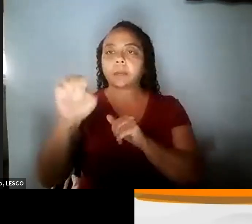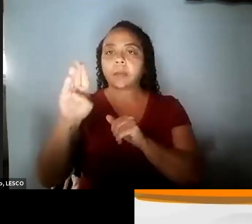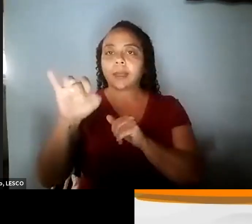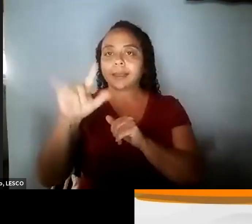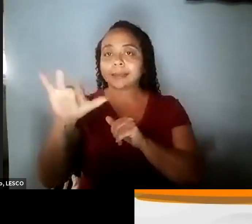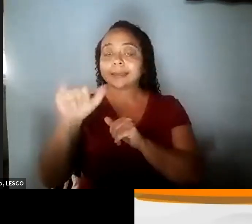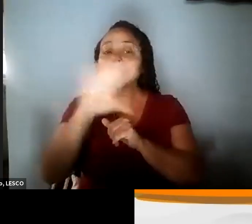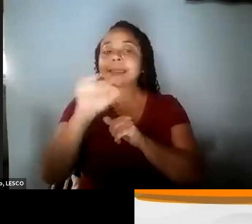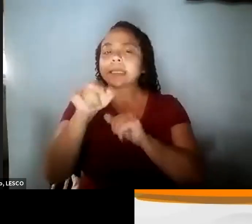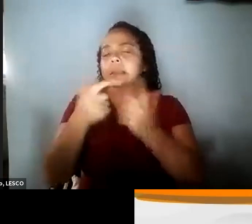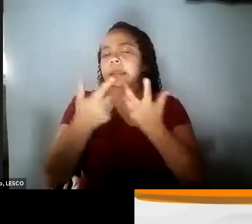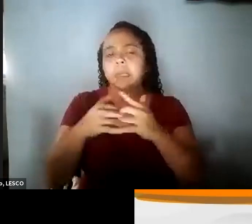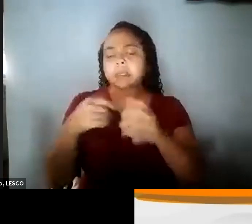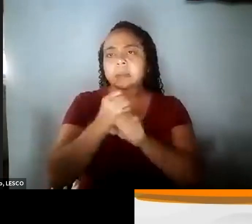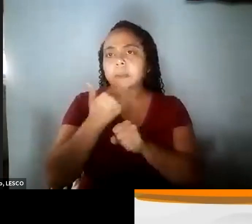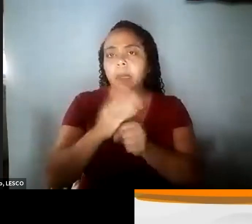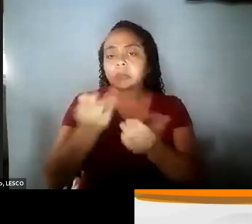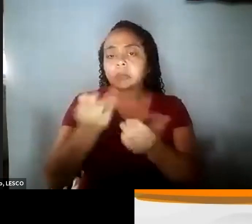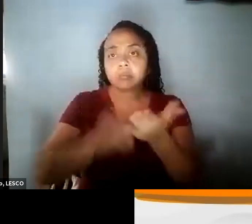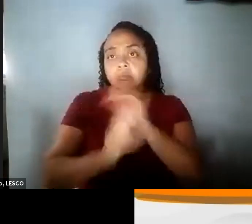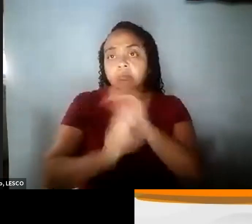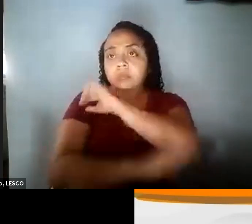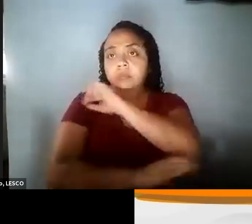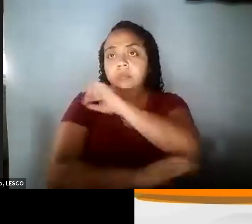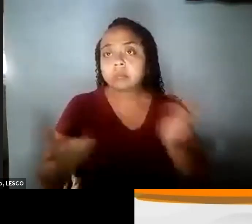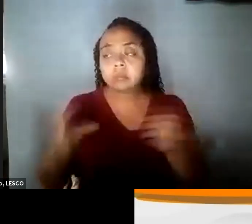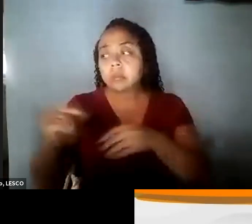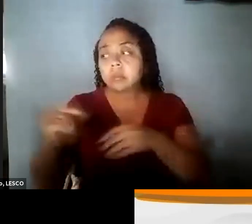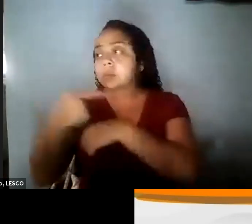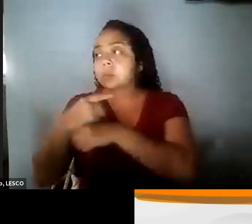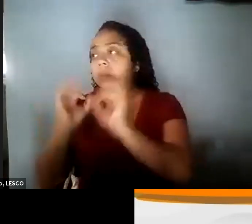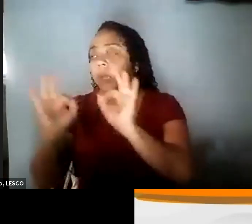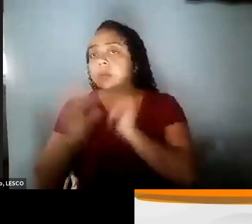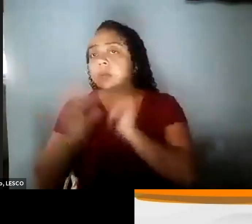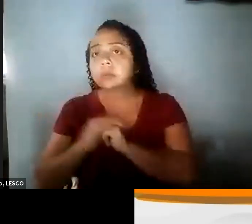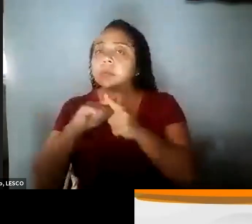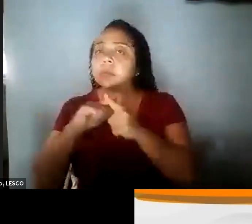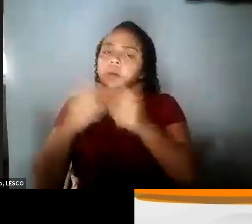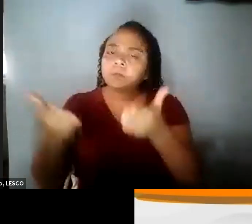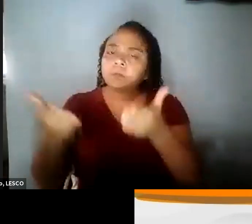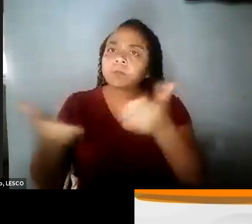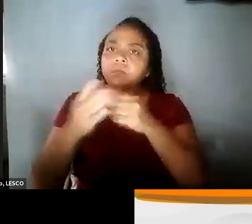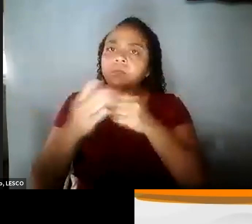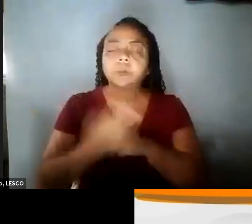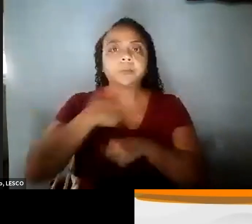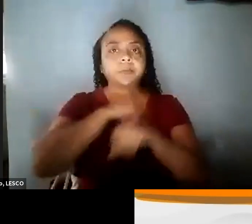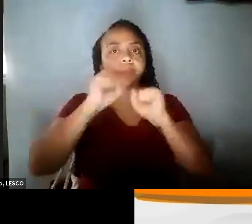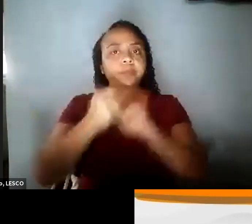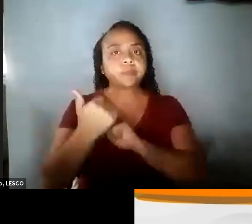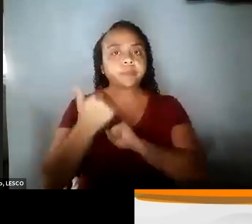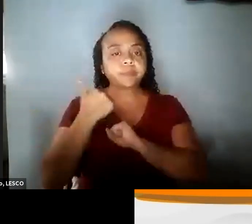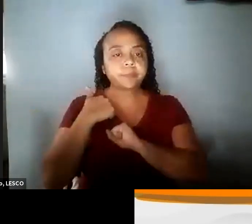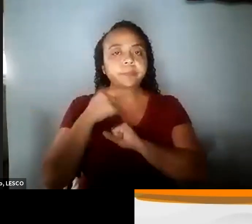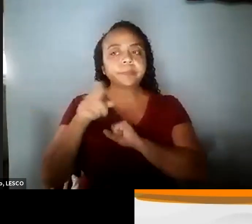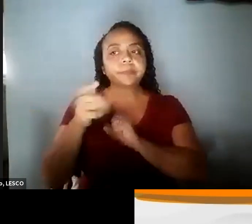haciendo mal pues sean penalizadas y aquellas que lo están haciendo bien pues que sean incentivadas nosotros podamos podamos tener esa retroalimentación